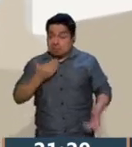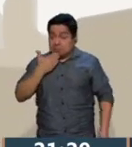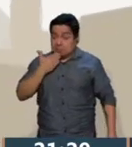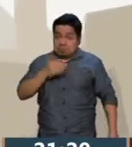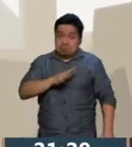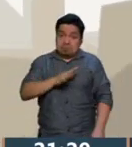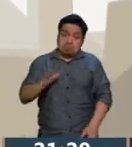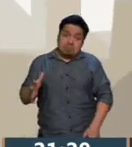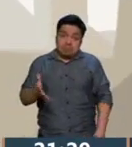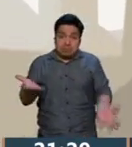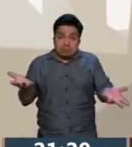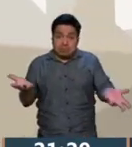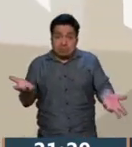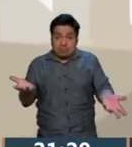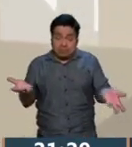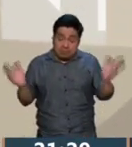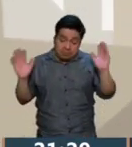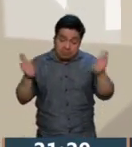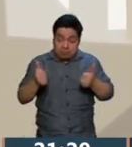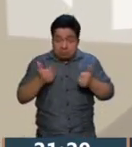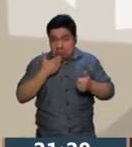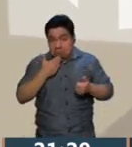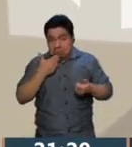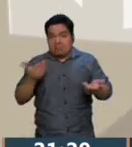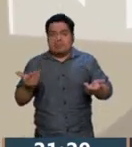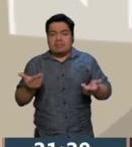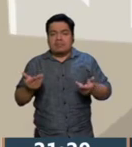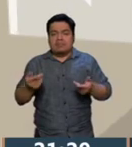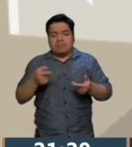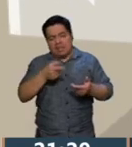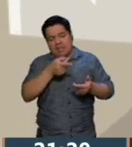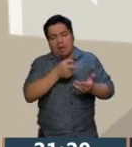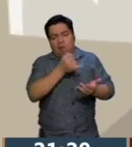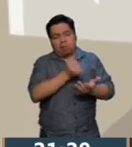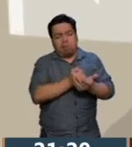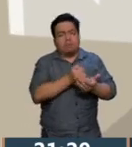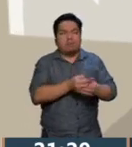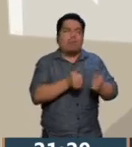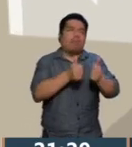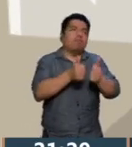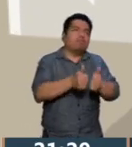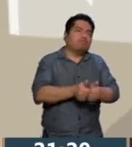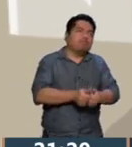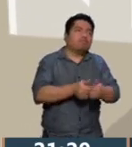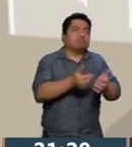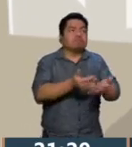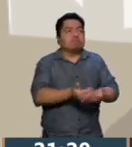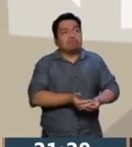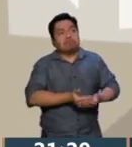O sea, en lugar de que esos recursos estén ahí